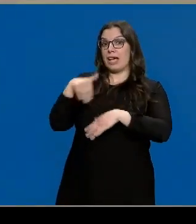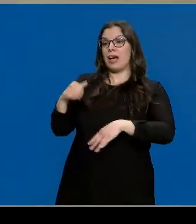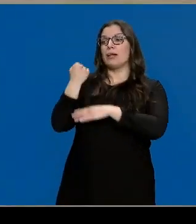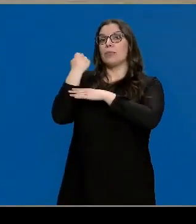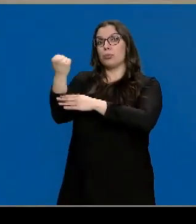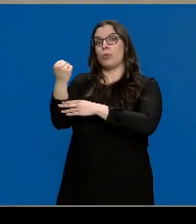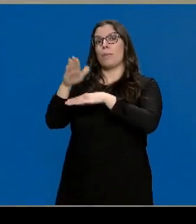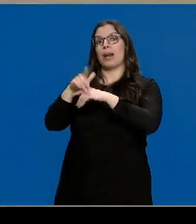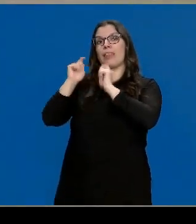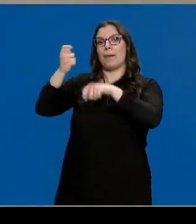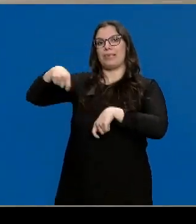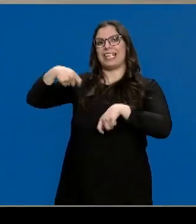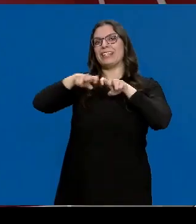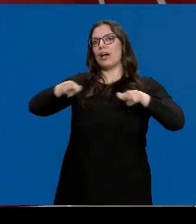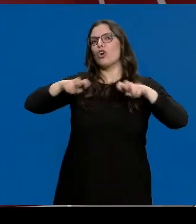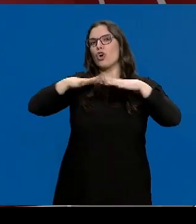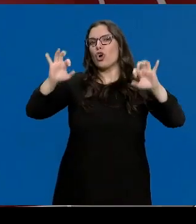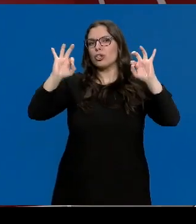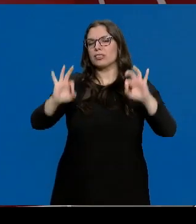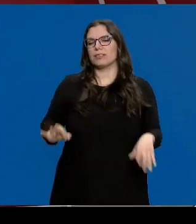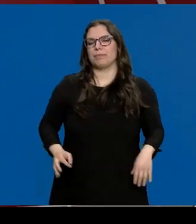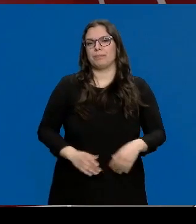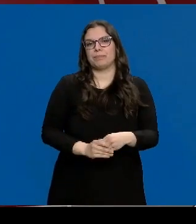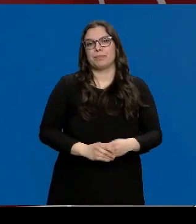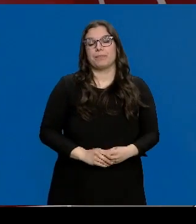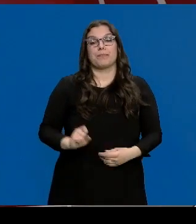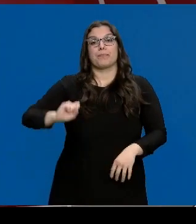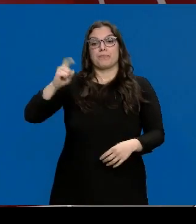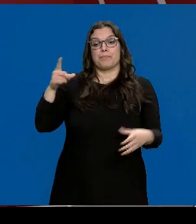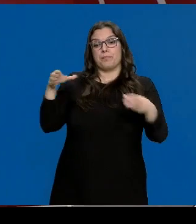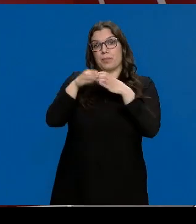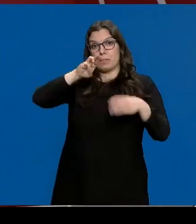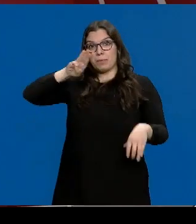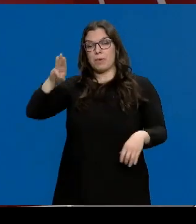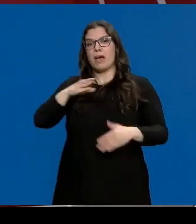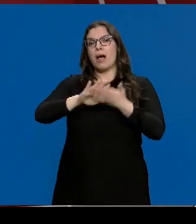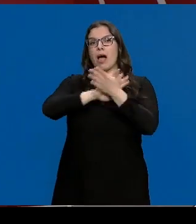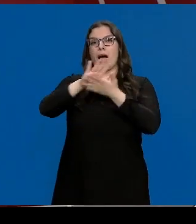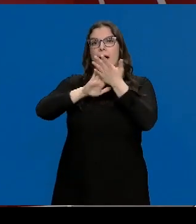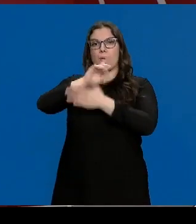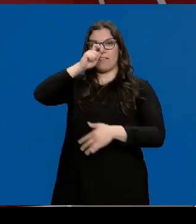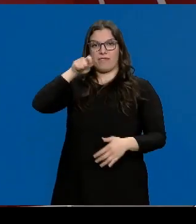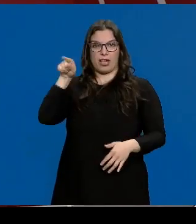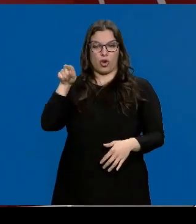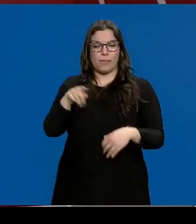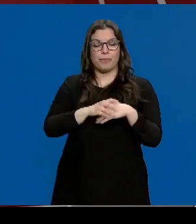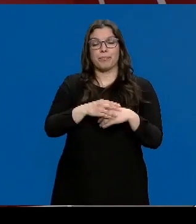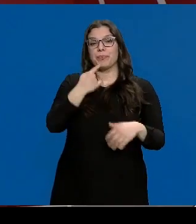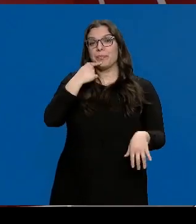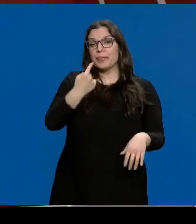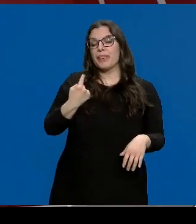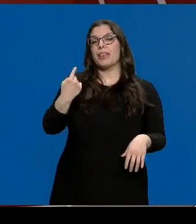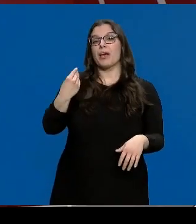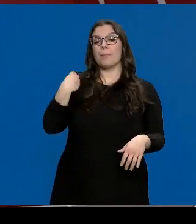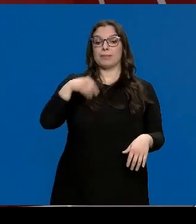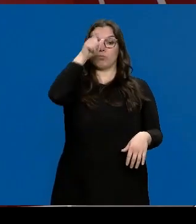esa presidencia. Y sobre todo esto, desde el Partido Popular ha hablado Alberto Núñez Feijóo. Dice que será Alfonso